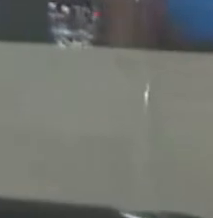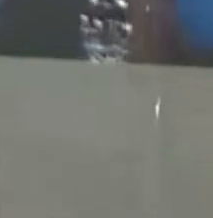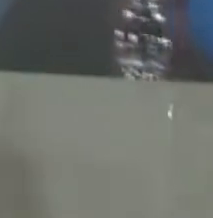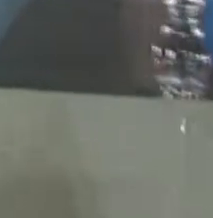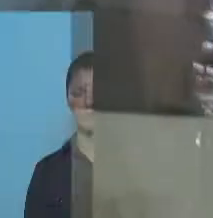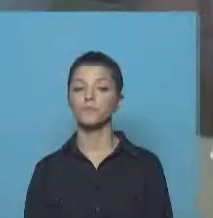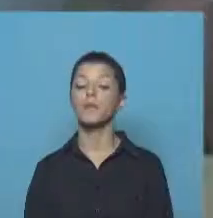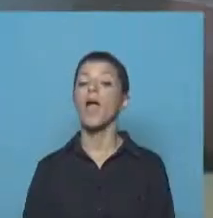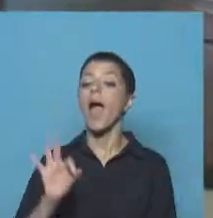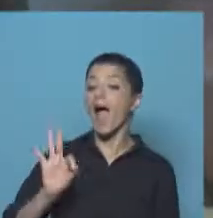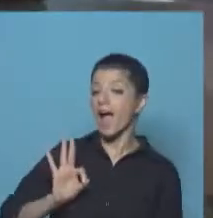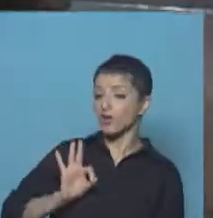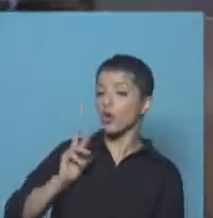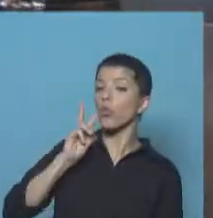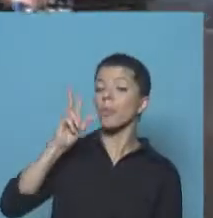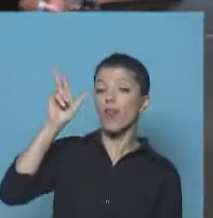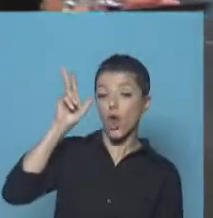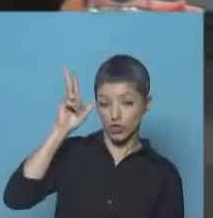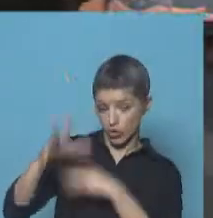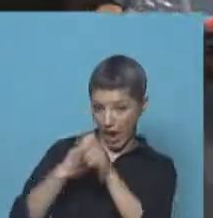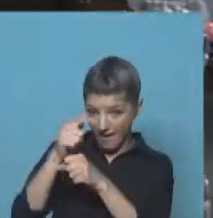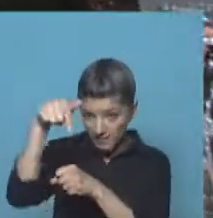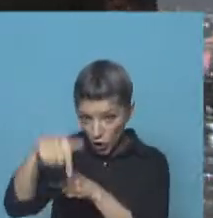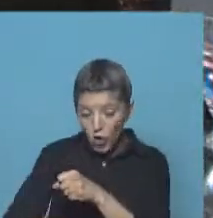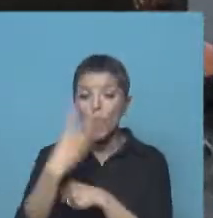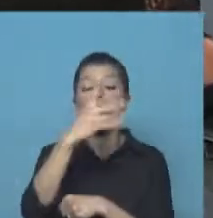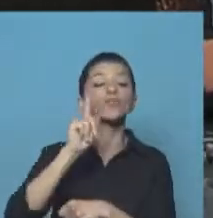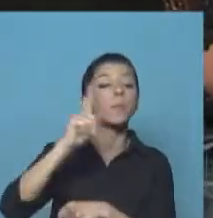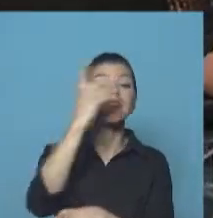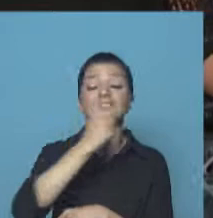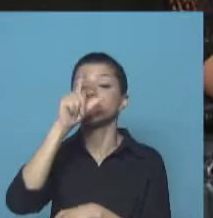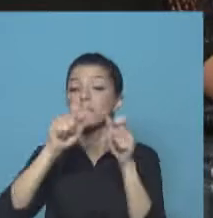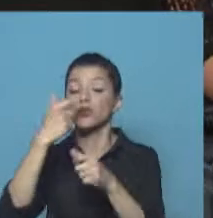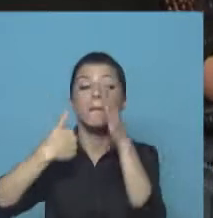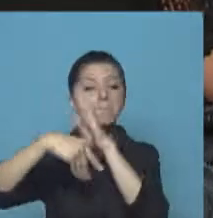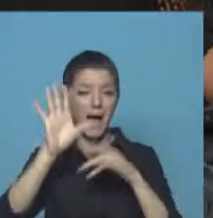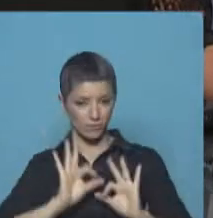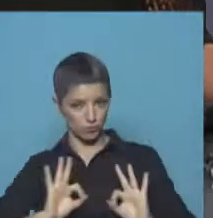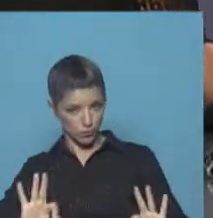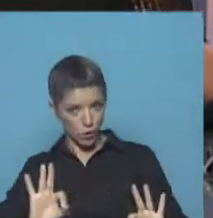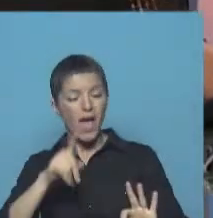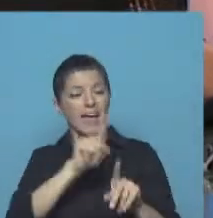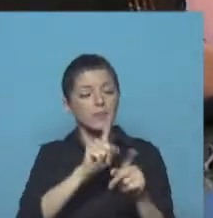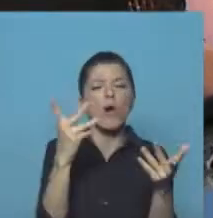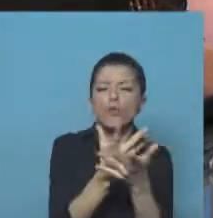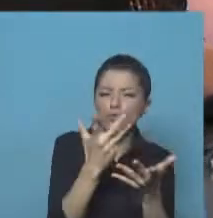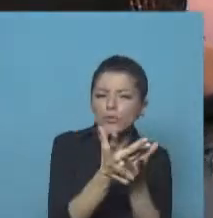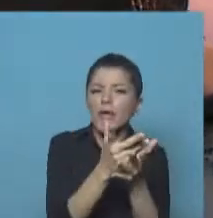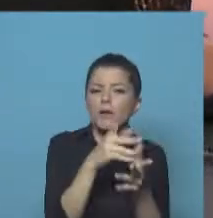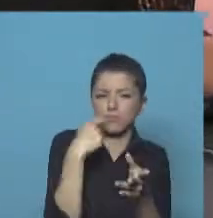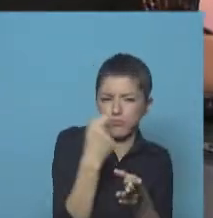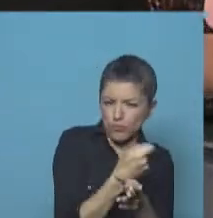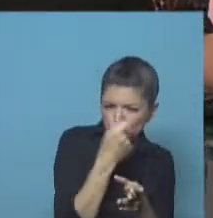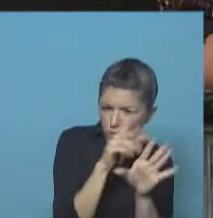desde el año 2008 se han rescatado más de 4.600 personas víctimas de la trata una situación que afecta no sólo